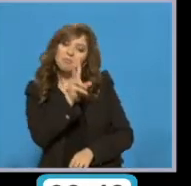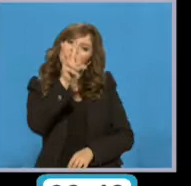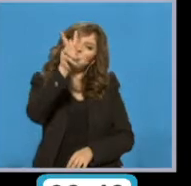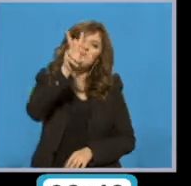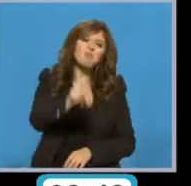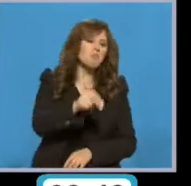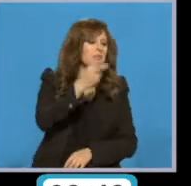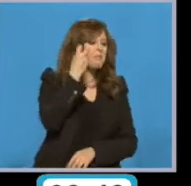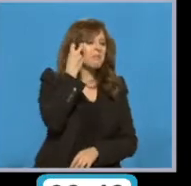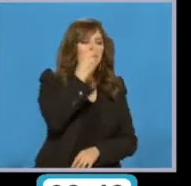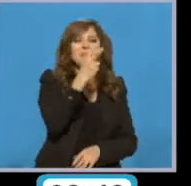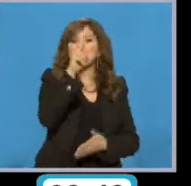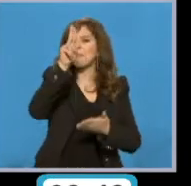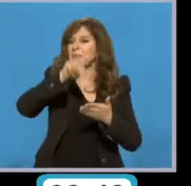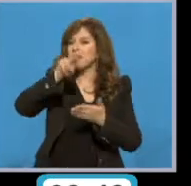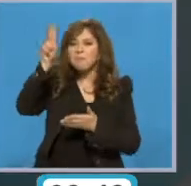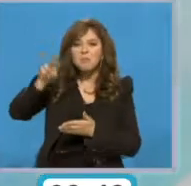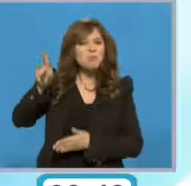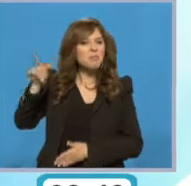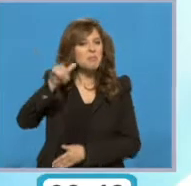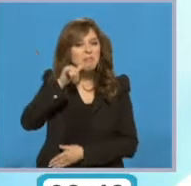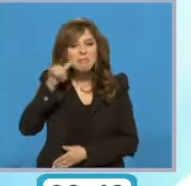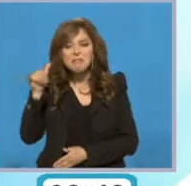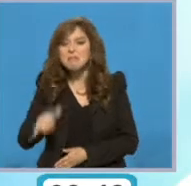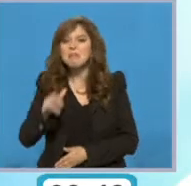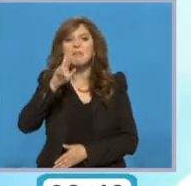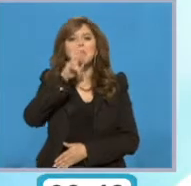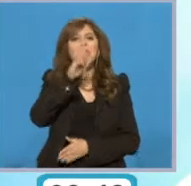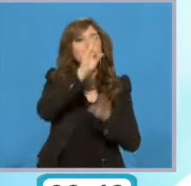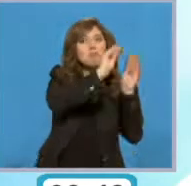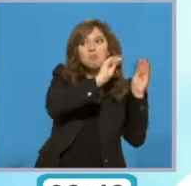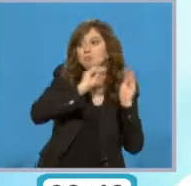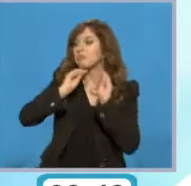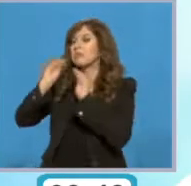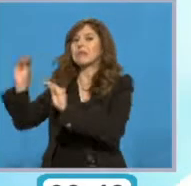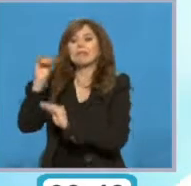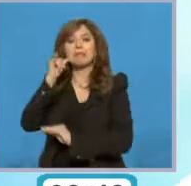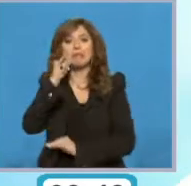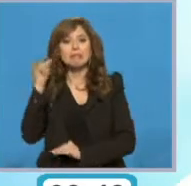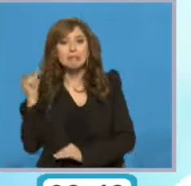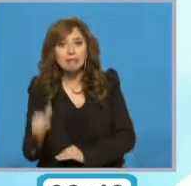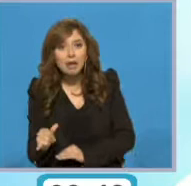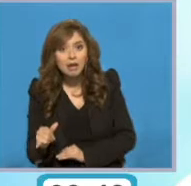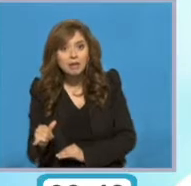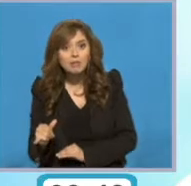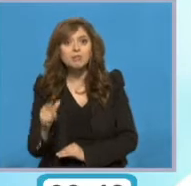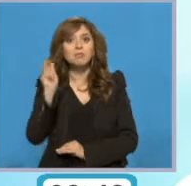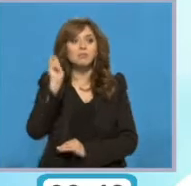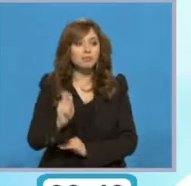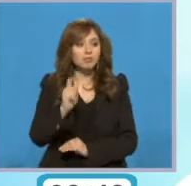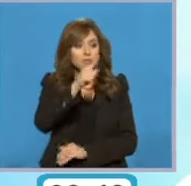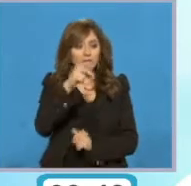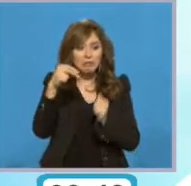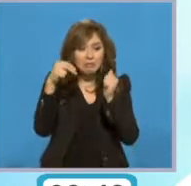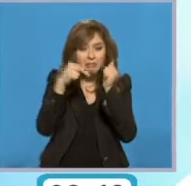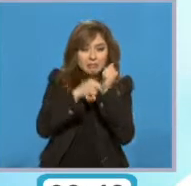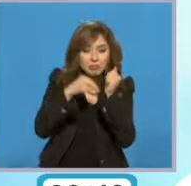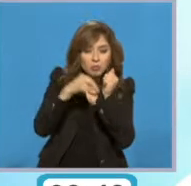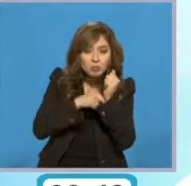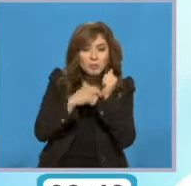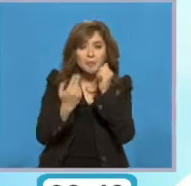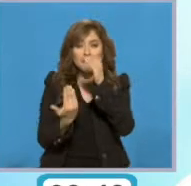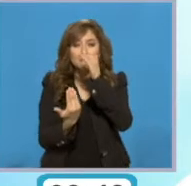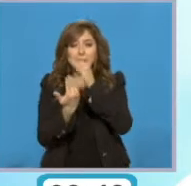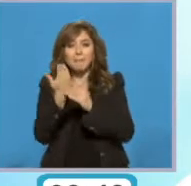no, esta es una pintura italiana que debe estar en Italia. Entonces, muy sencillo, la escondió durante el día